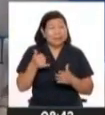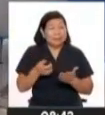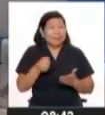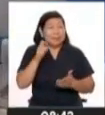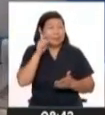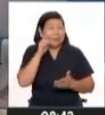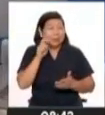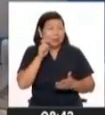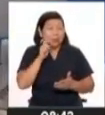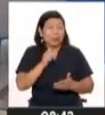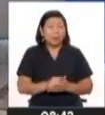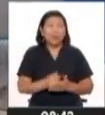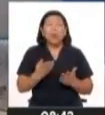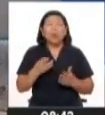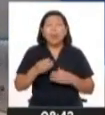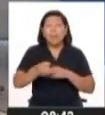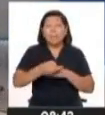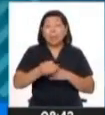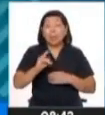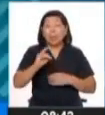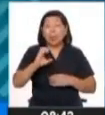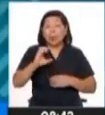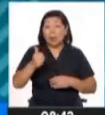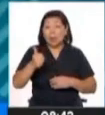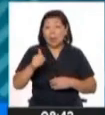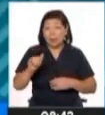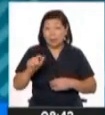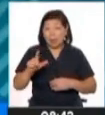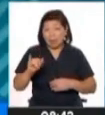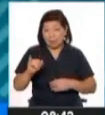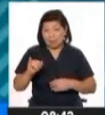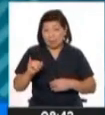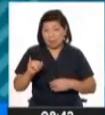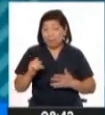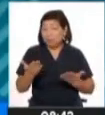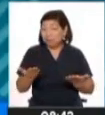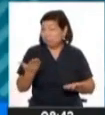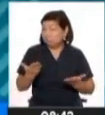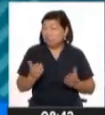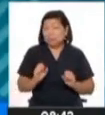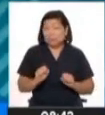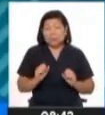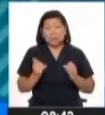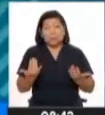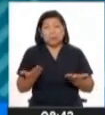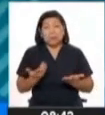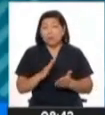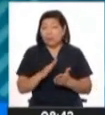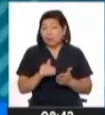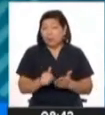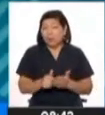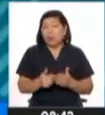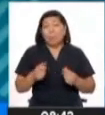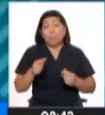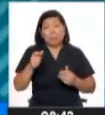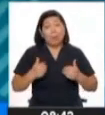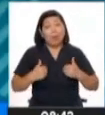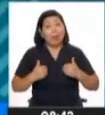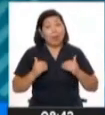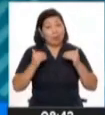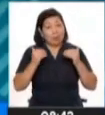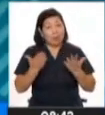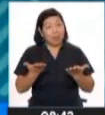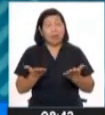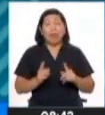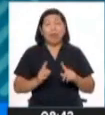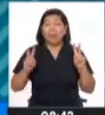región Ucayali. Hay una situación que se presenta en la que de repente podemos actuar todos, como adultos y como sociedad en general,